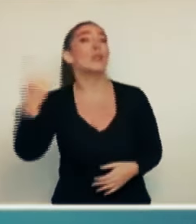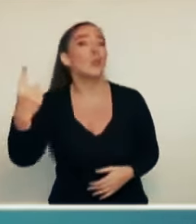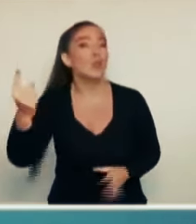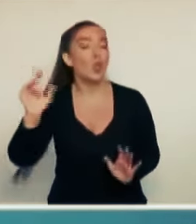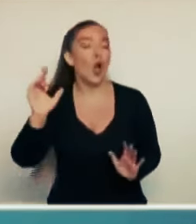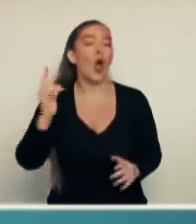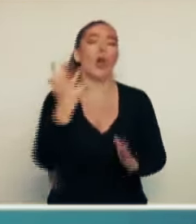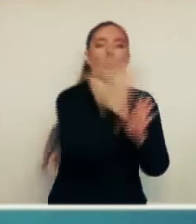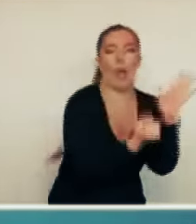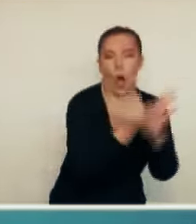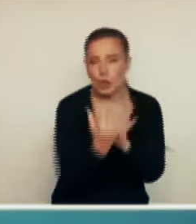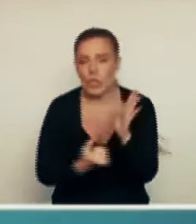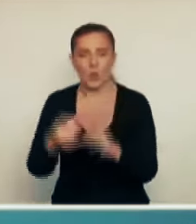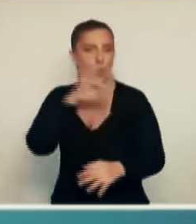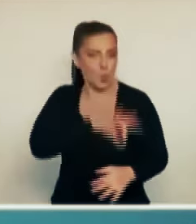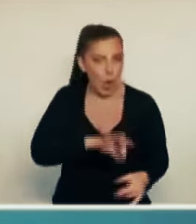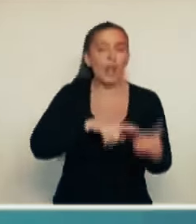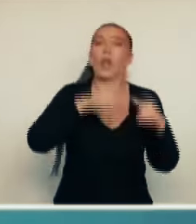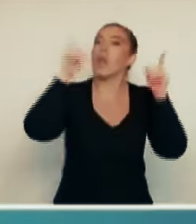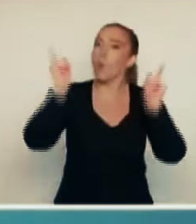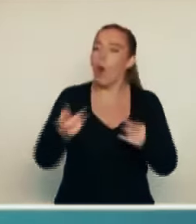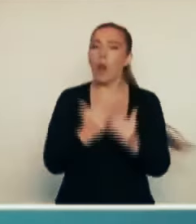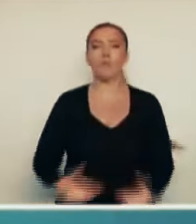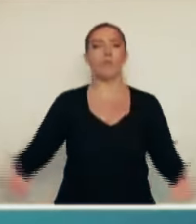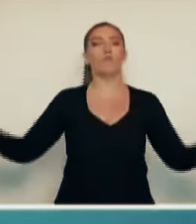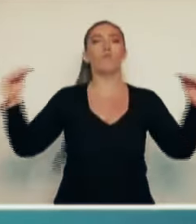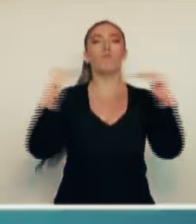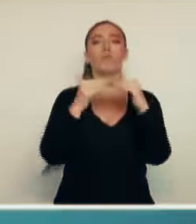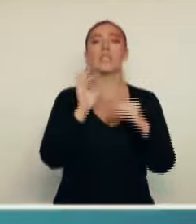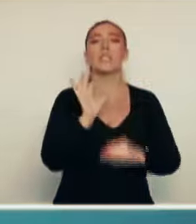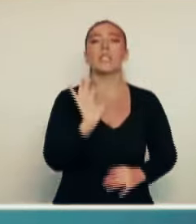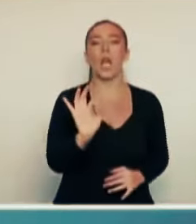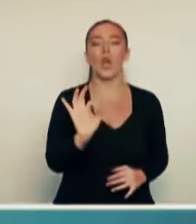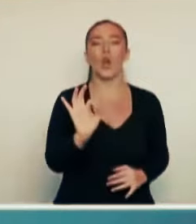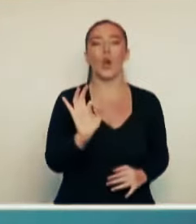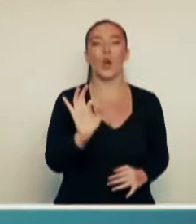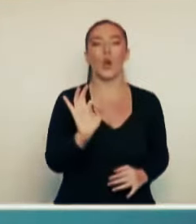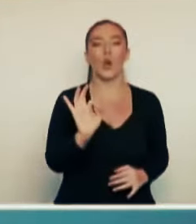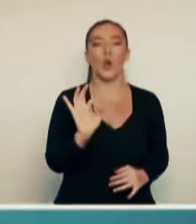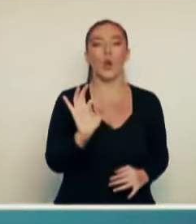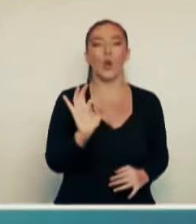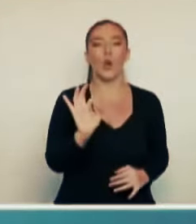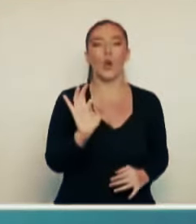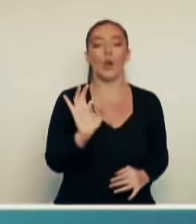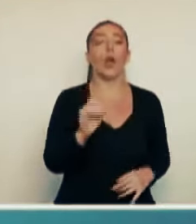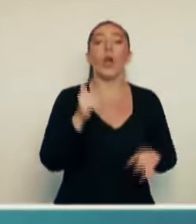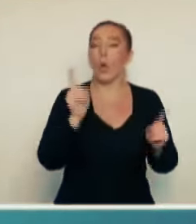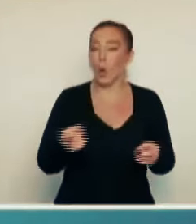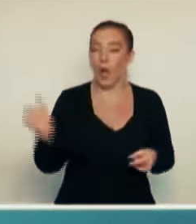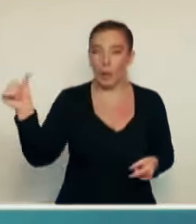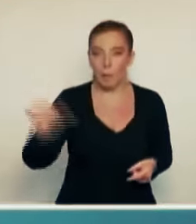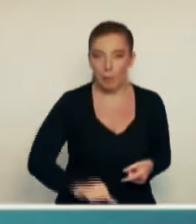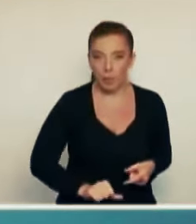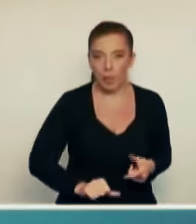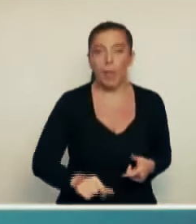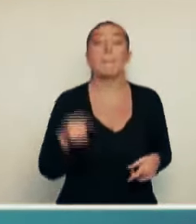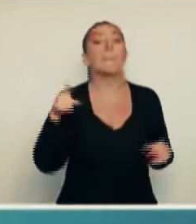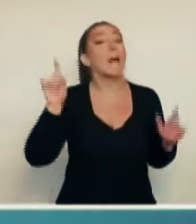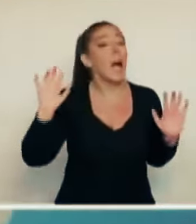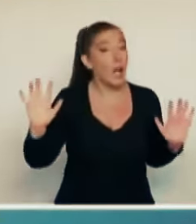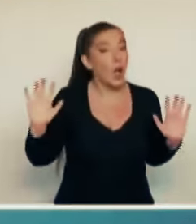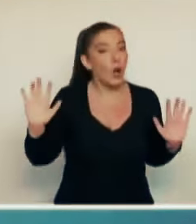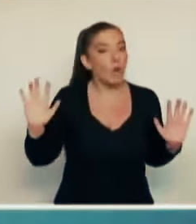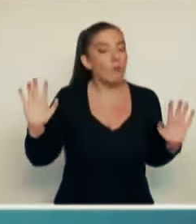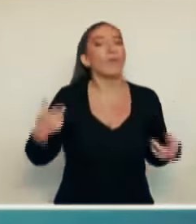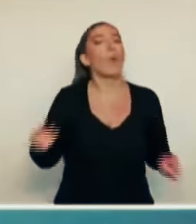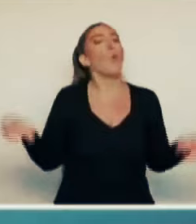descontaron sueldos, jubilaciones y tuvimos déficit cero. y se cayó igual. Pero, y